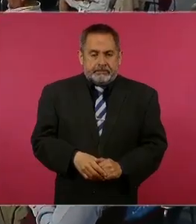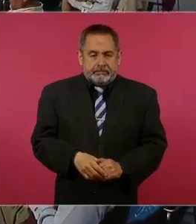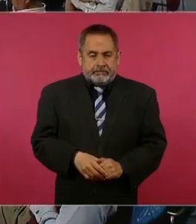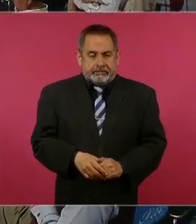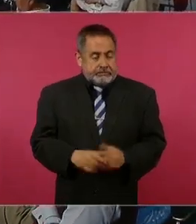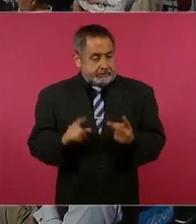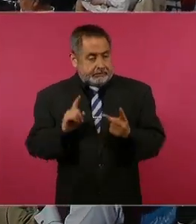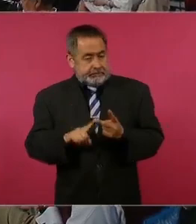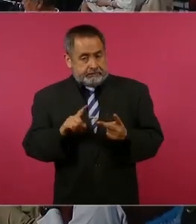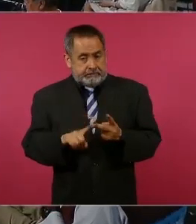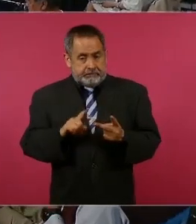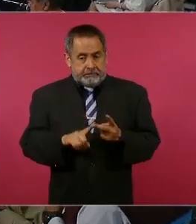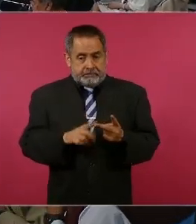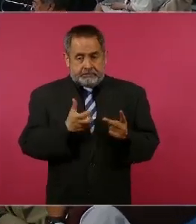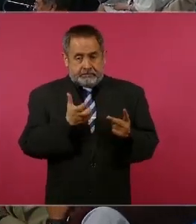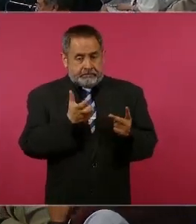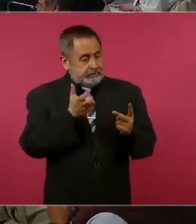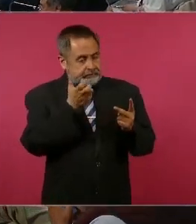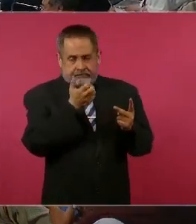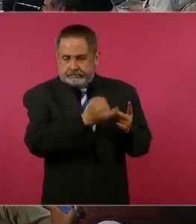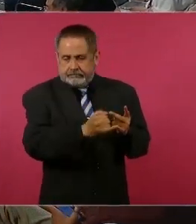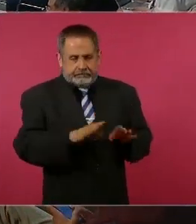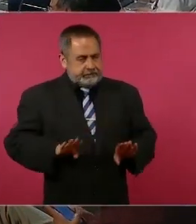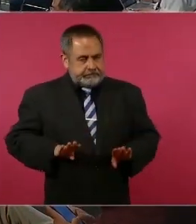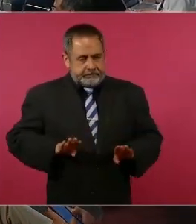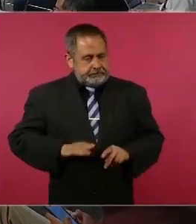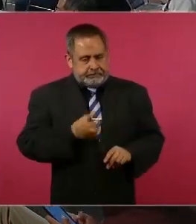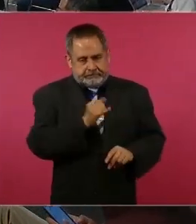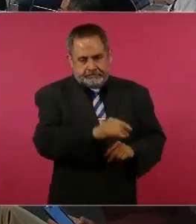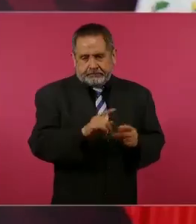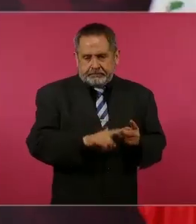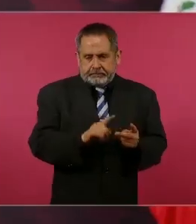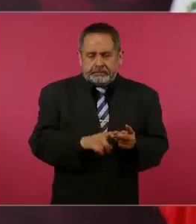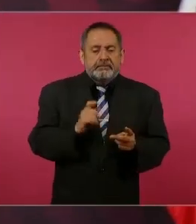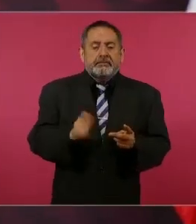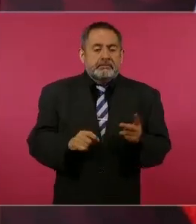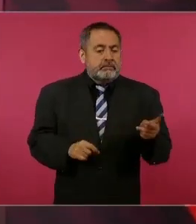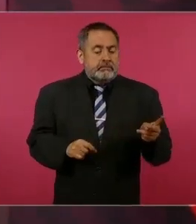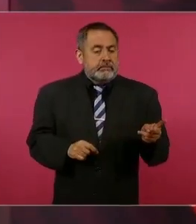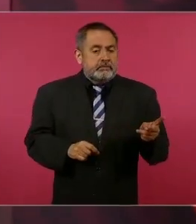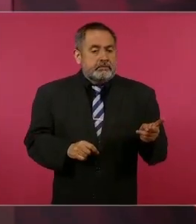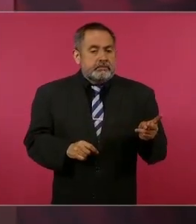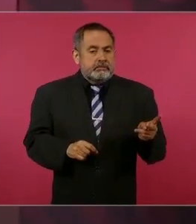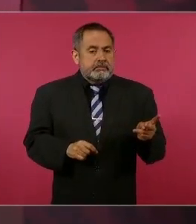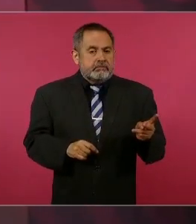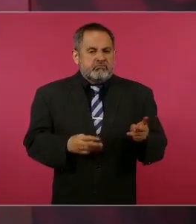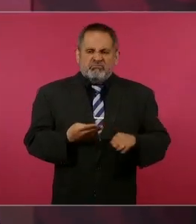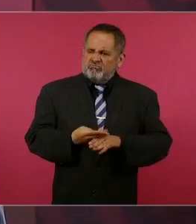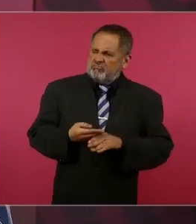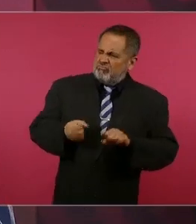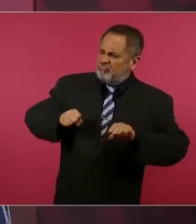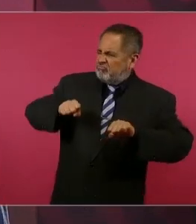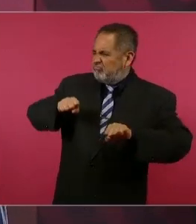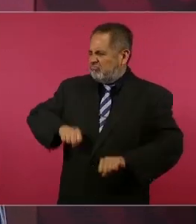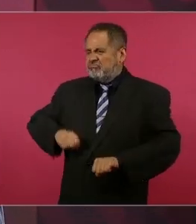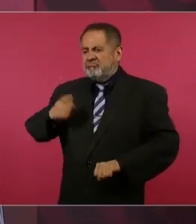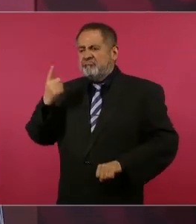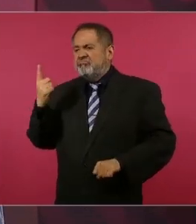La segunda característica es que son muy autoritarios,